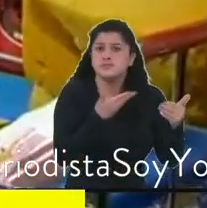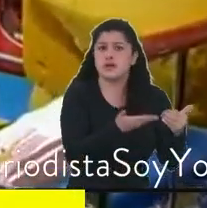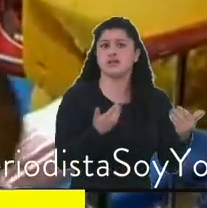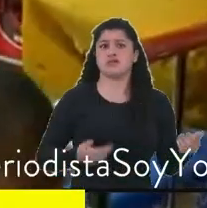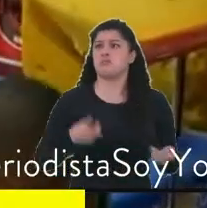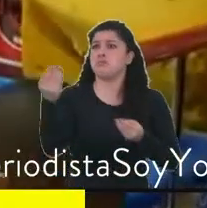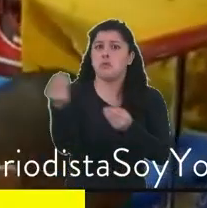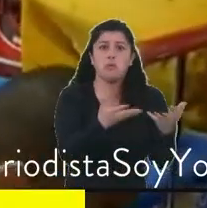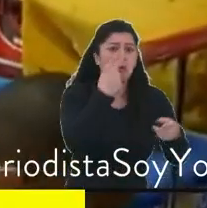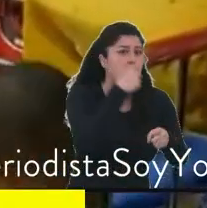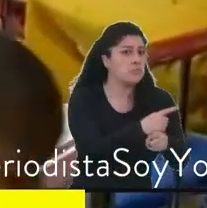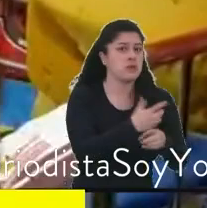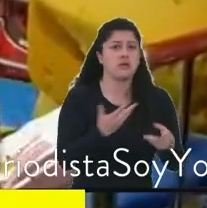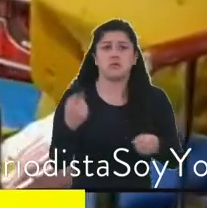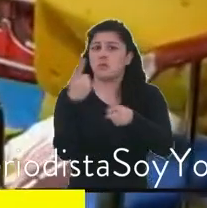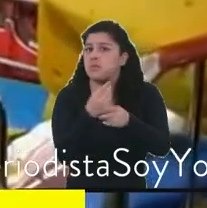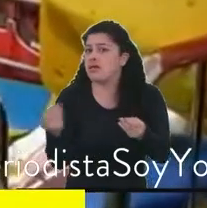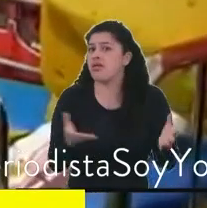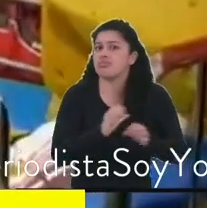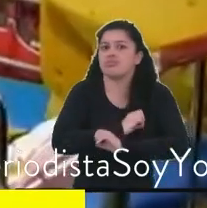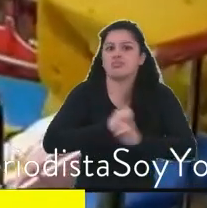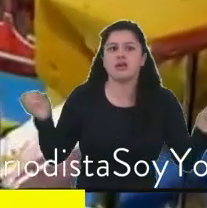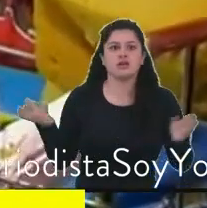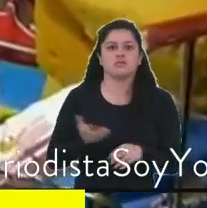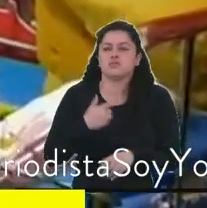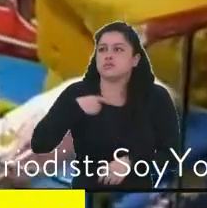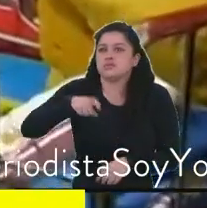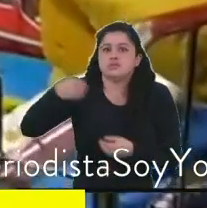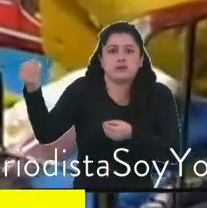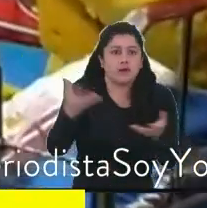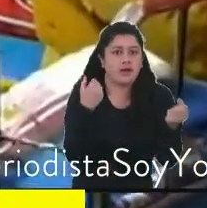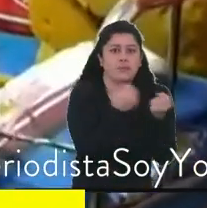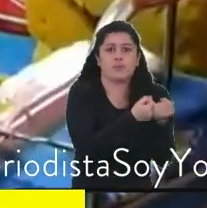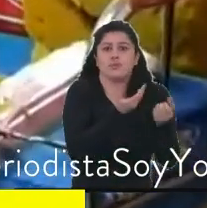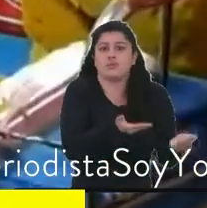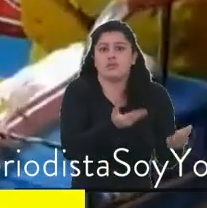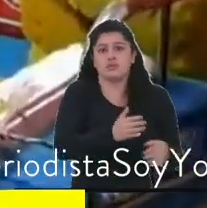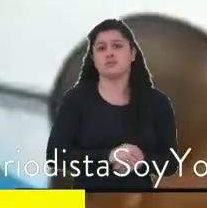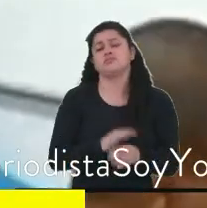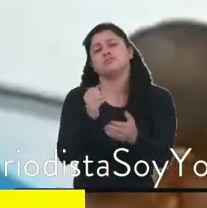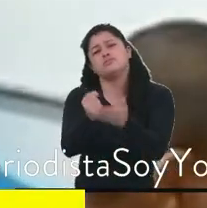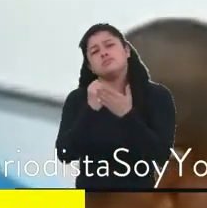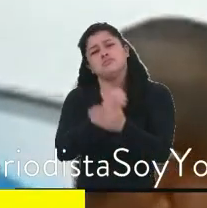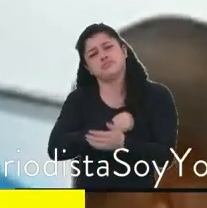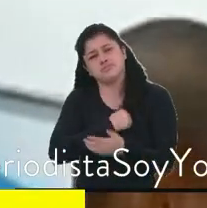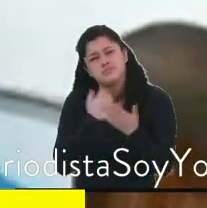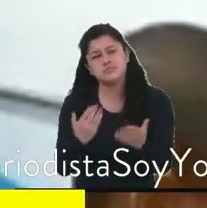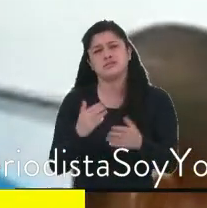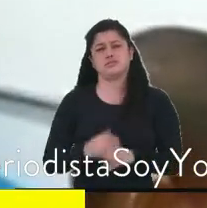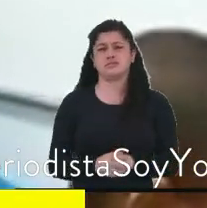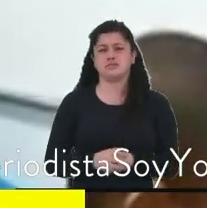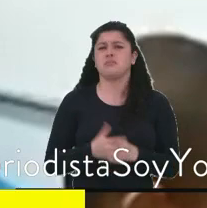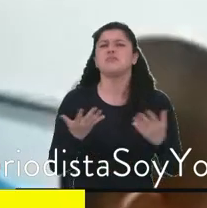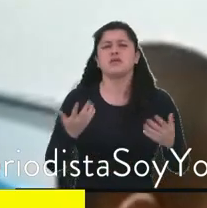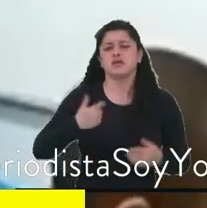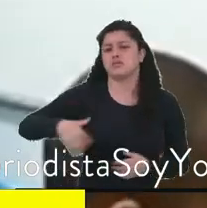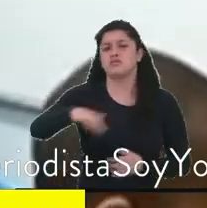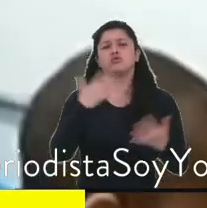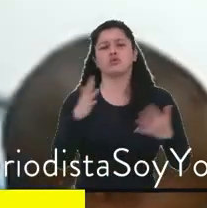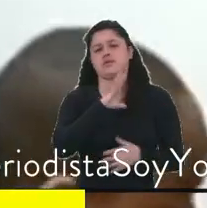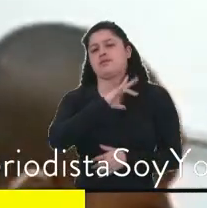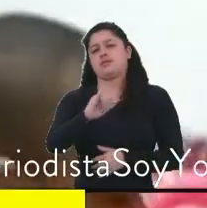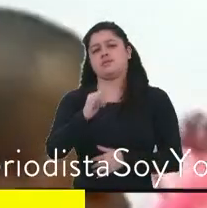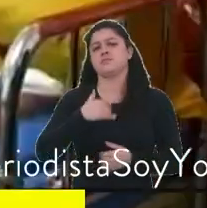sé a quién recurrir. Necesito que por favor ustedes me colaboren, me ayuden. Vivo en la ciudad de Cali, en el barrio